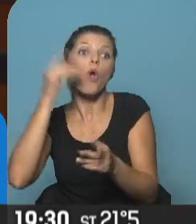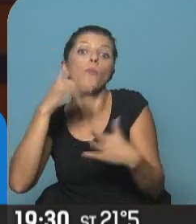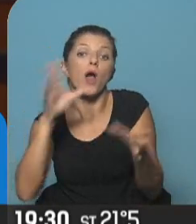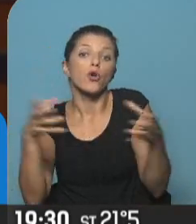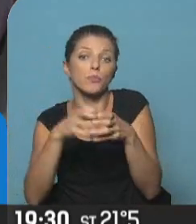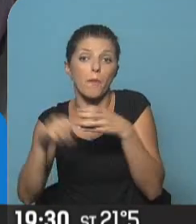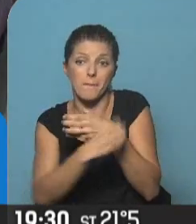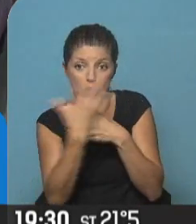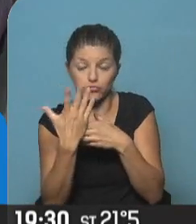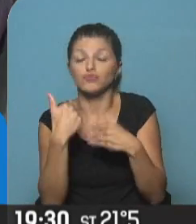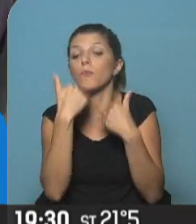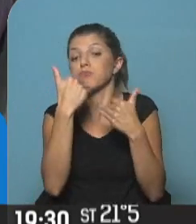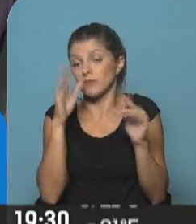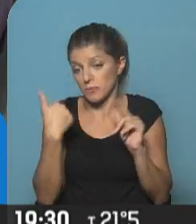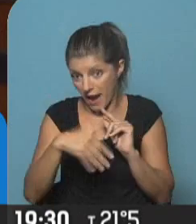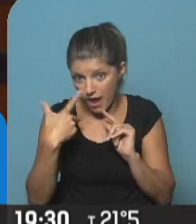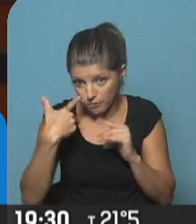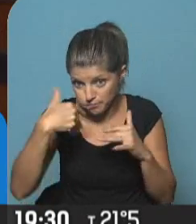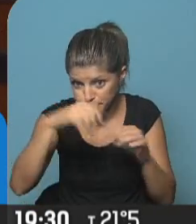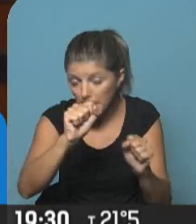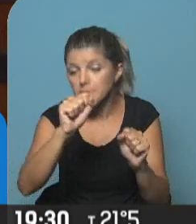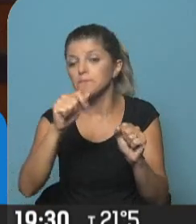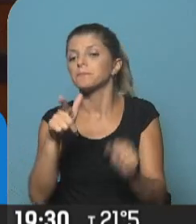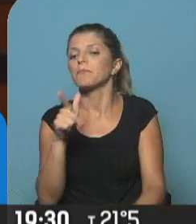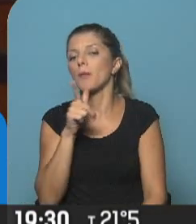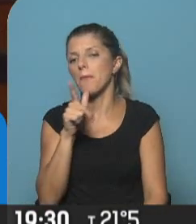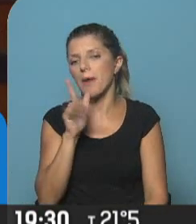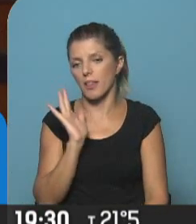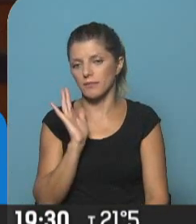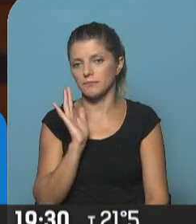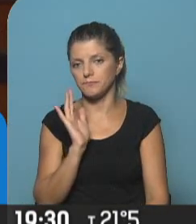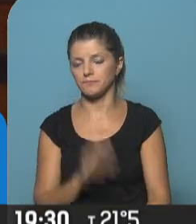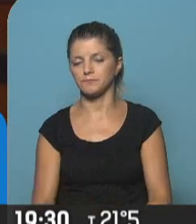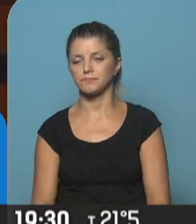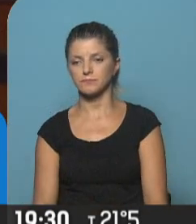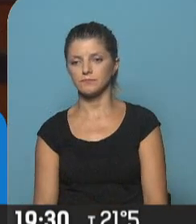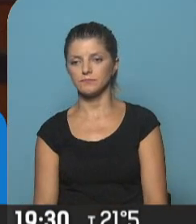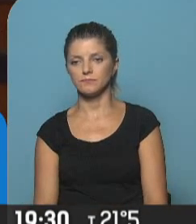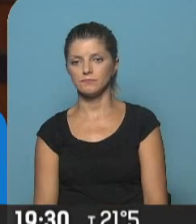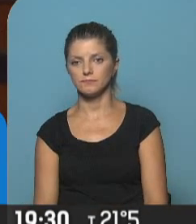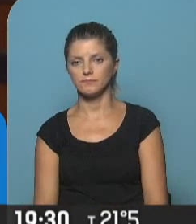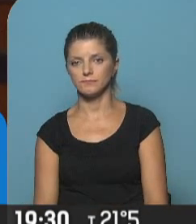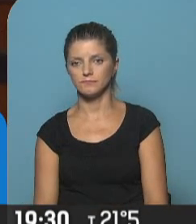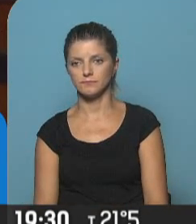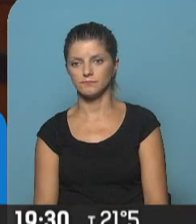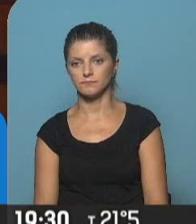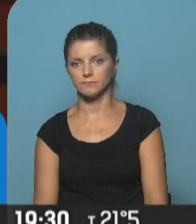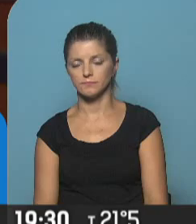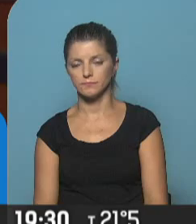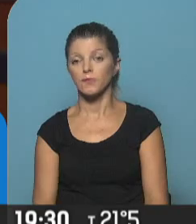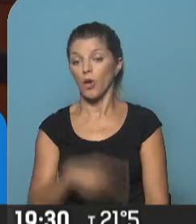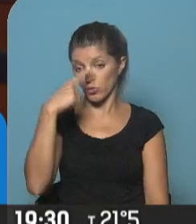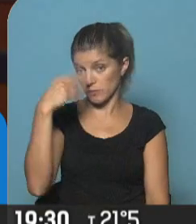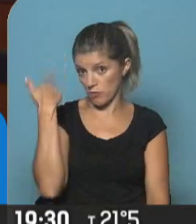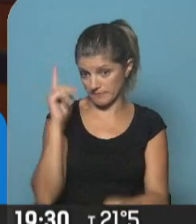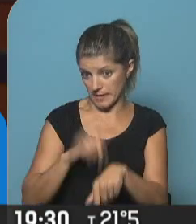ese objetivo se va a alcanzar con mucha rapidez, porque me parece que de alguna manera la reacción que se ha observado en este último